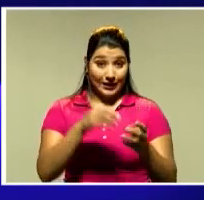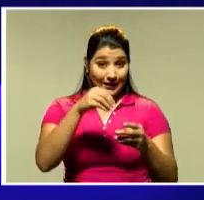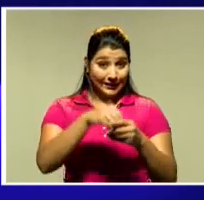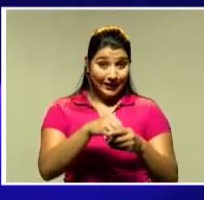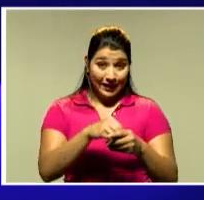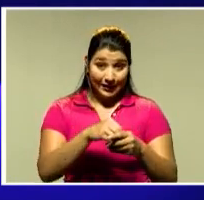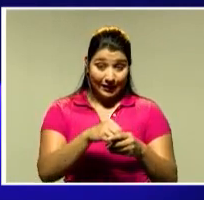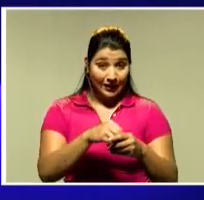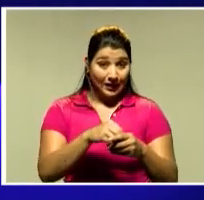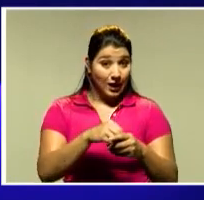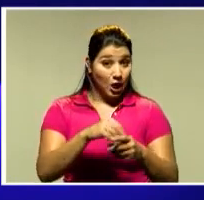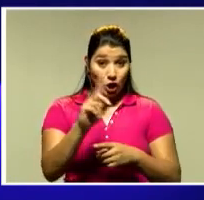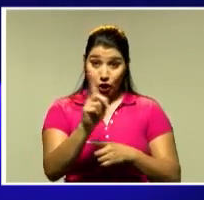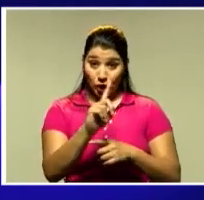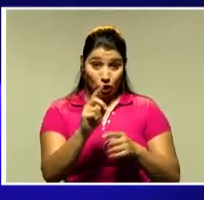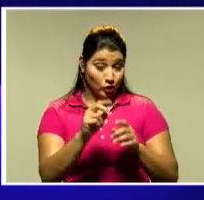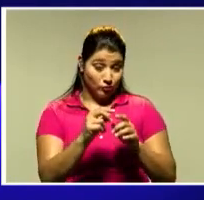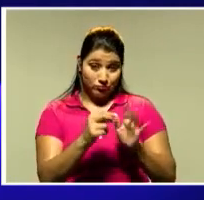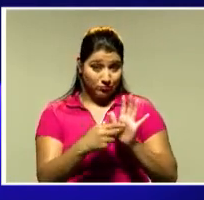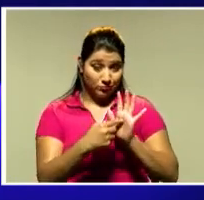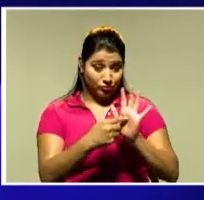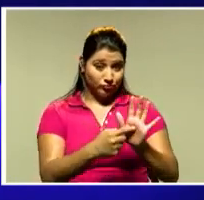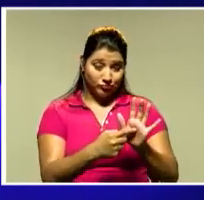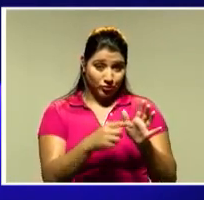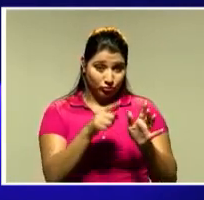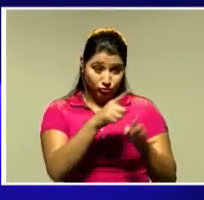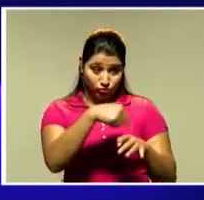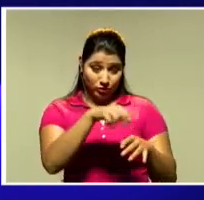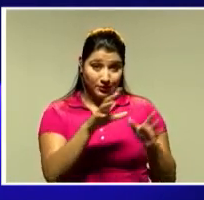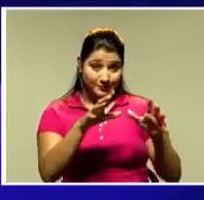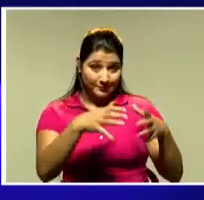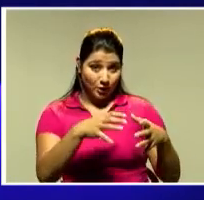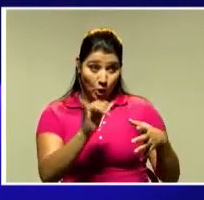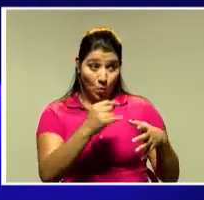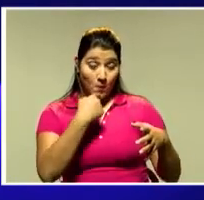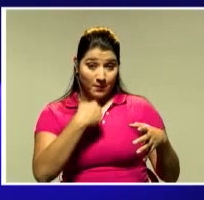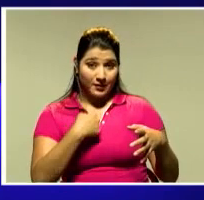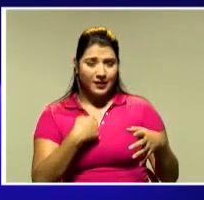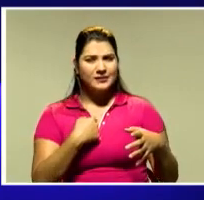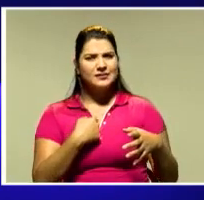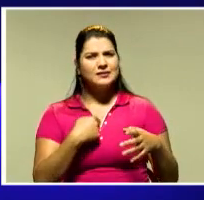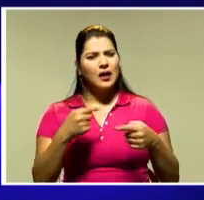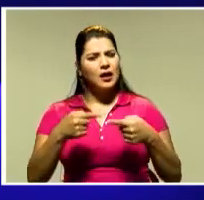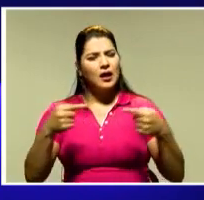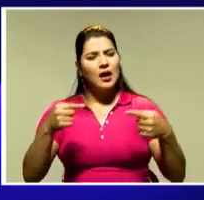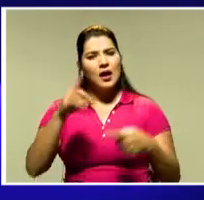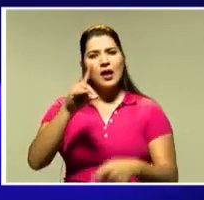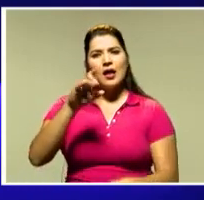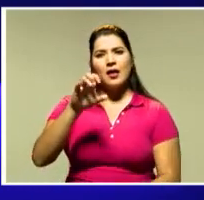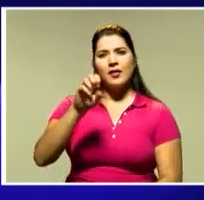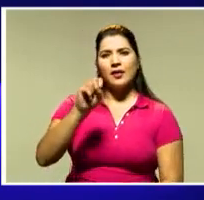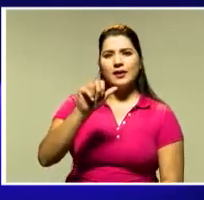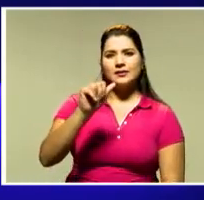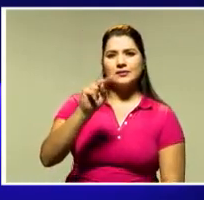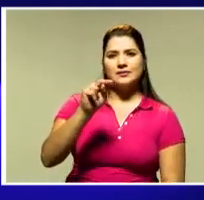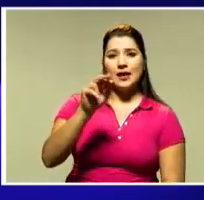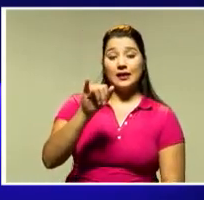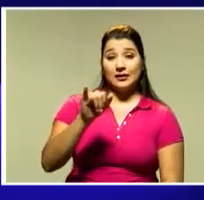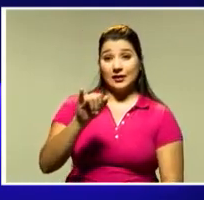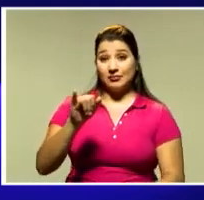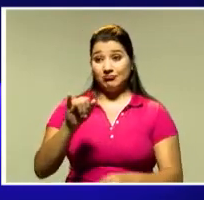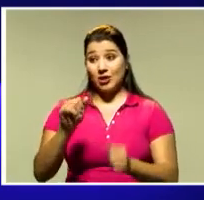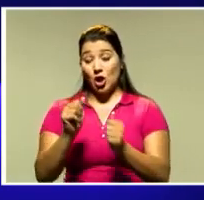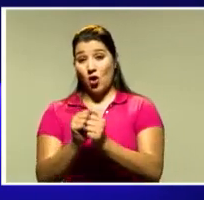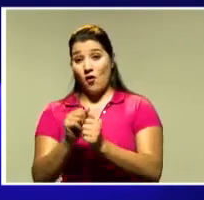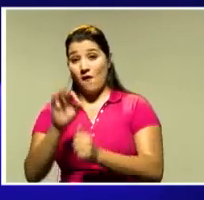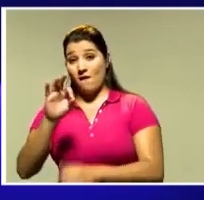esa cohesión. La disputa entre Álvarez de Santi y José María Figueres fue